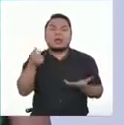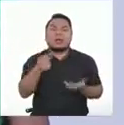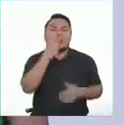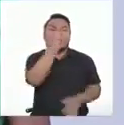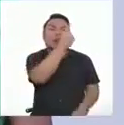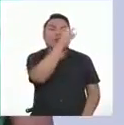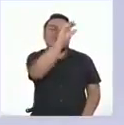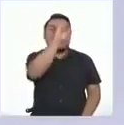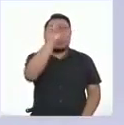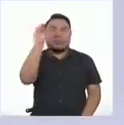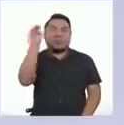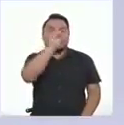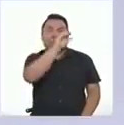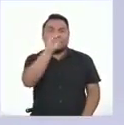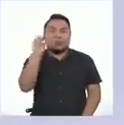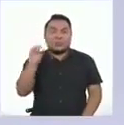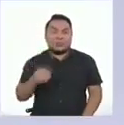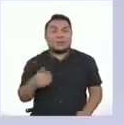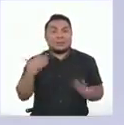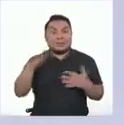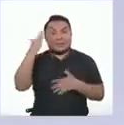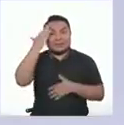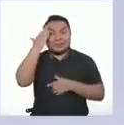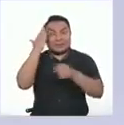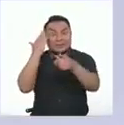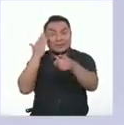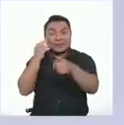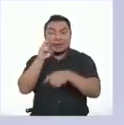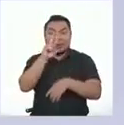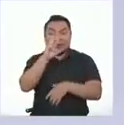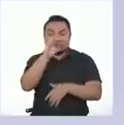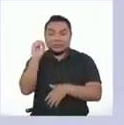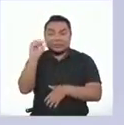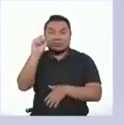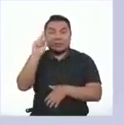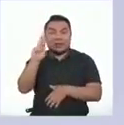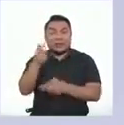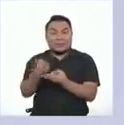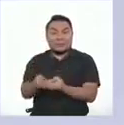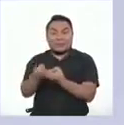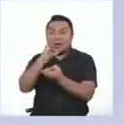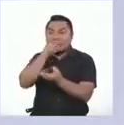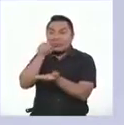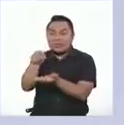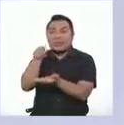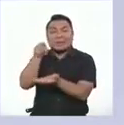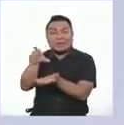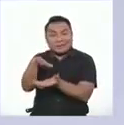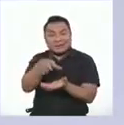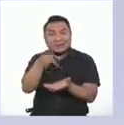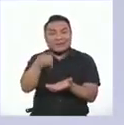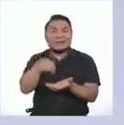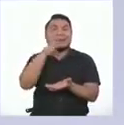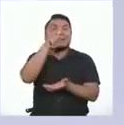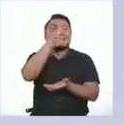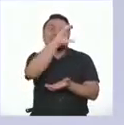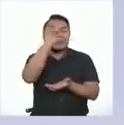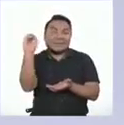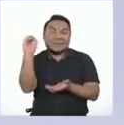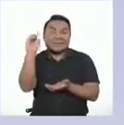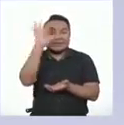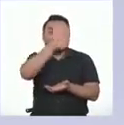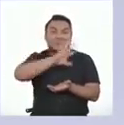cada cuadradito? Si es que ya sabemos que los 200 gramos equivalen a 100 cuadraditos, o